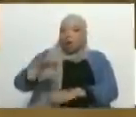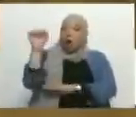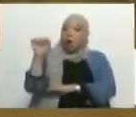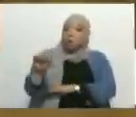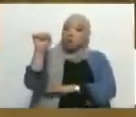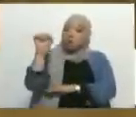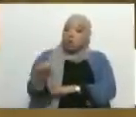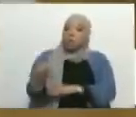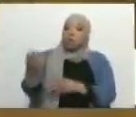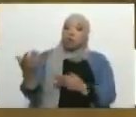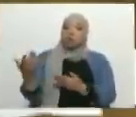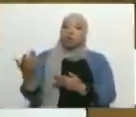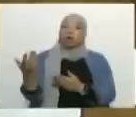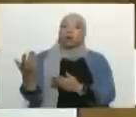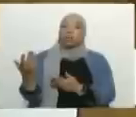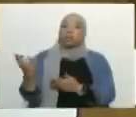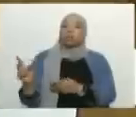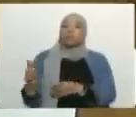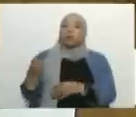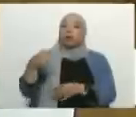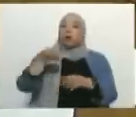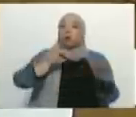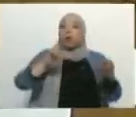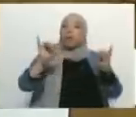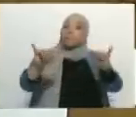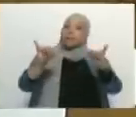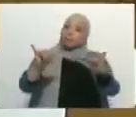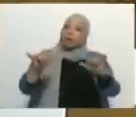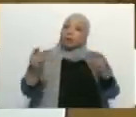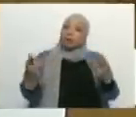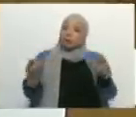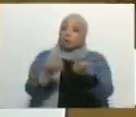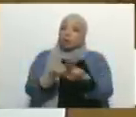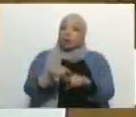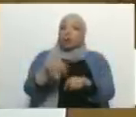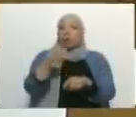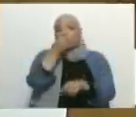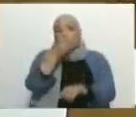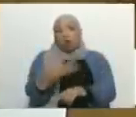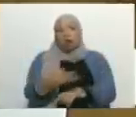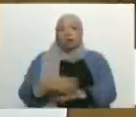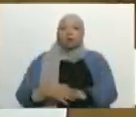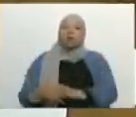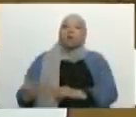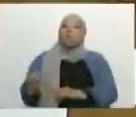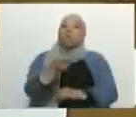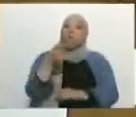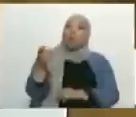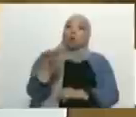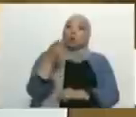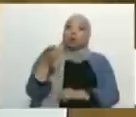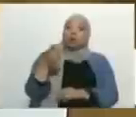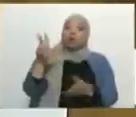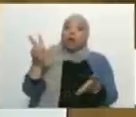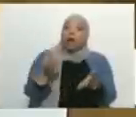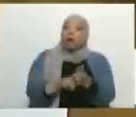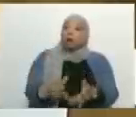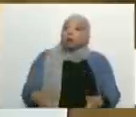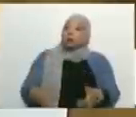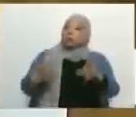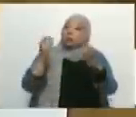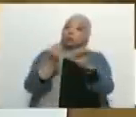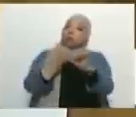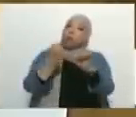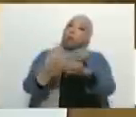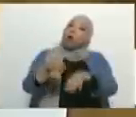del Espectro Autista, solo voy a citar de la misma que, bueno, busca, la aprobamos para buscar garantizar